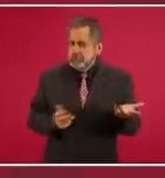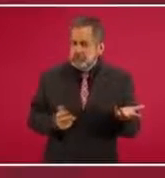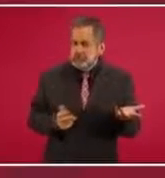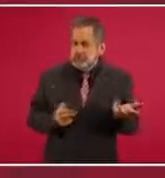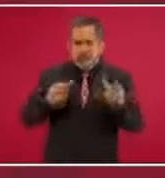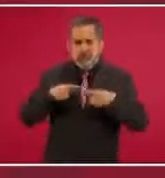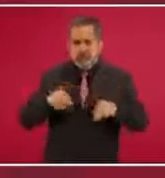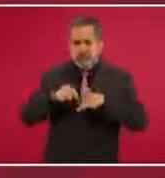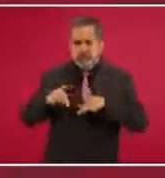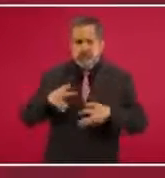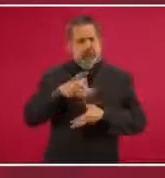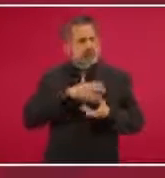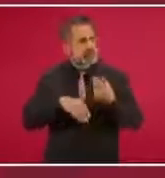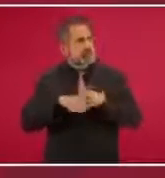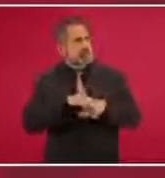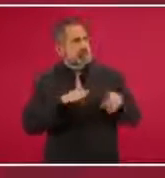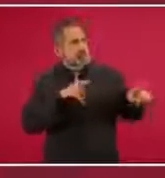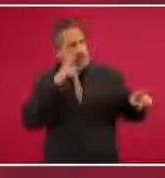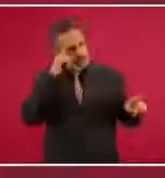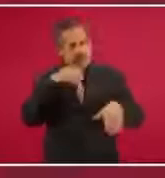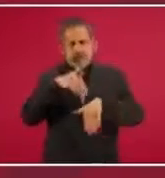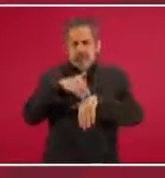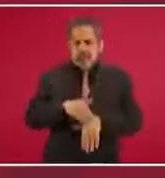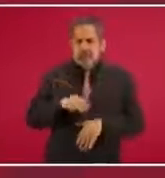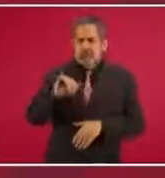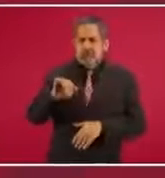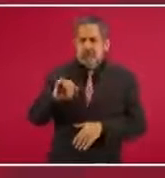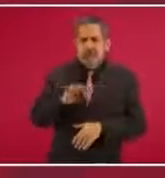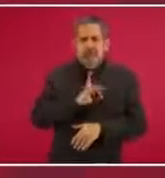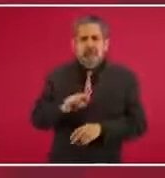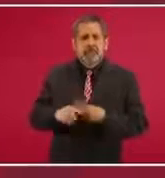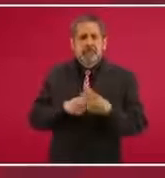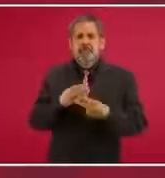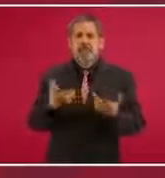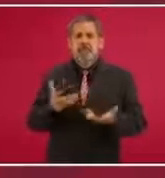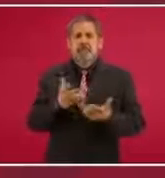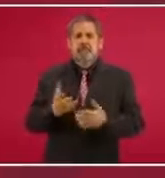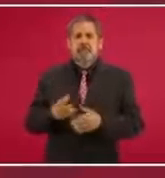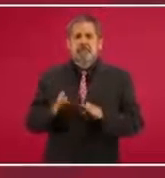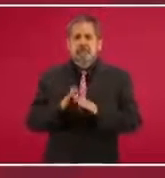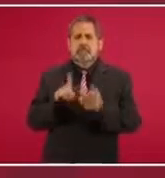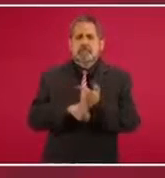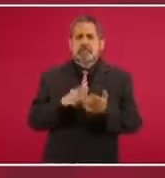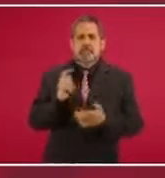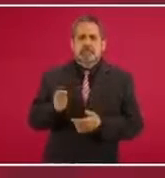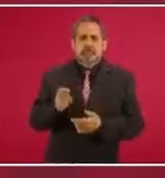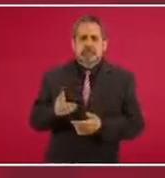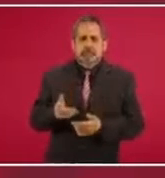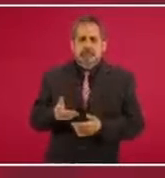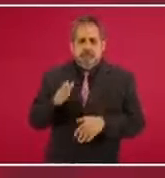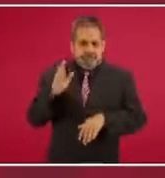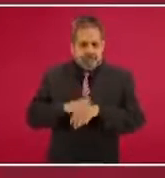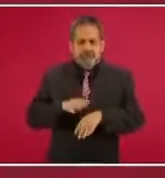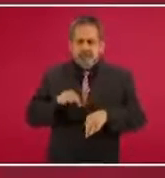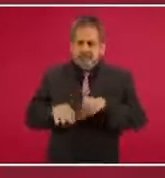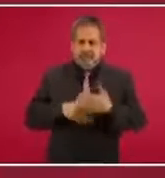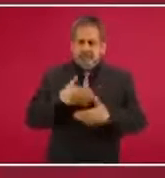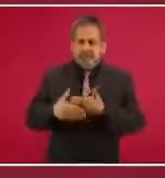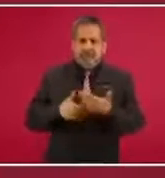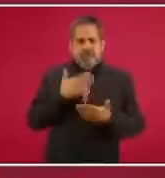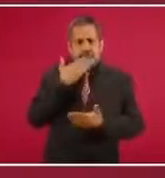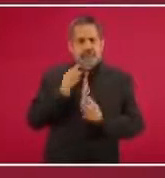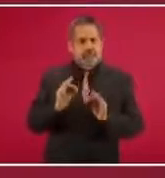el trabajador se va a aplicar va a haber más productividad